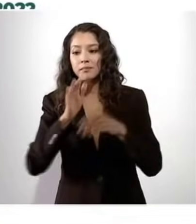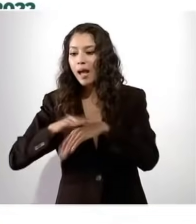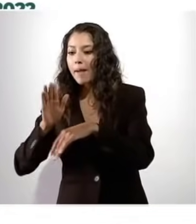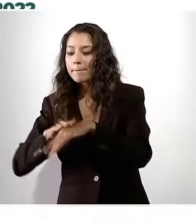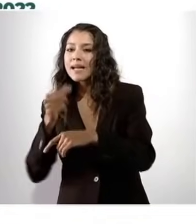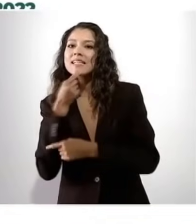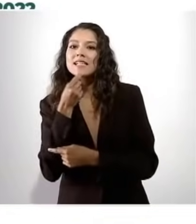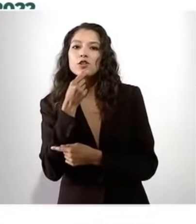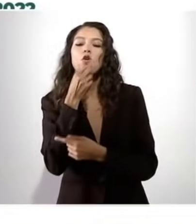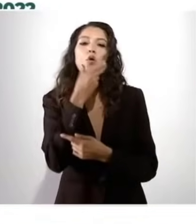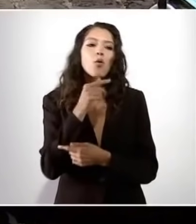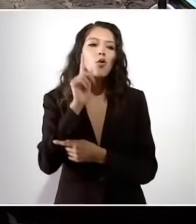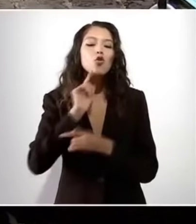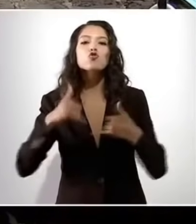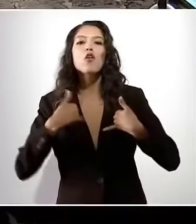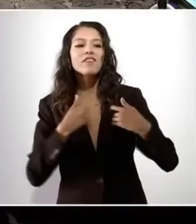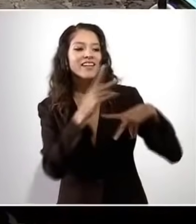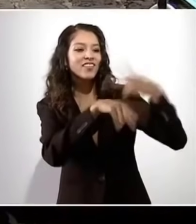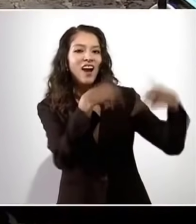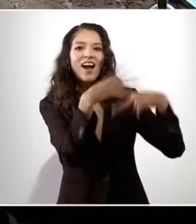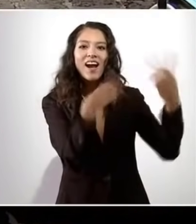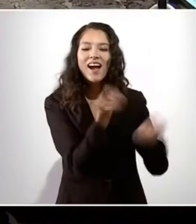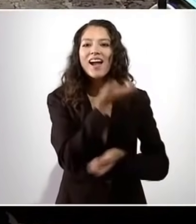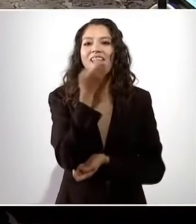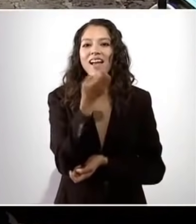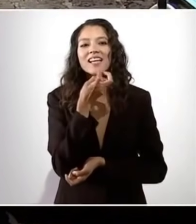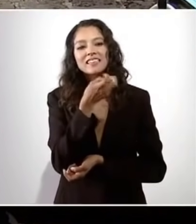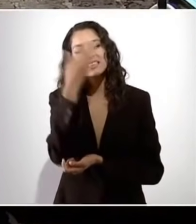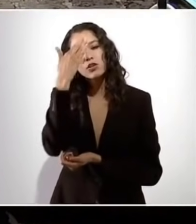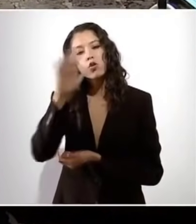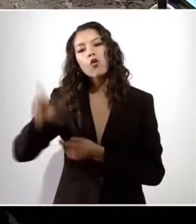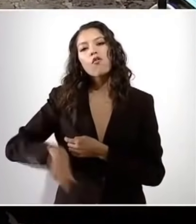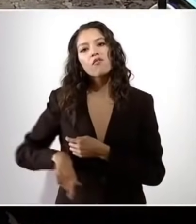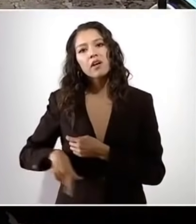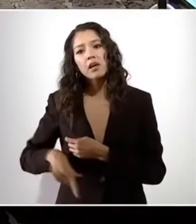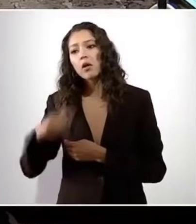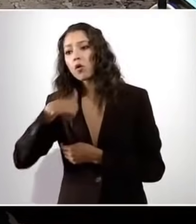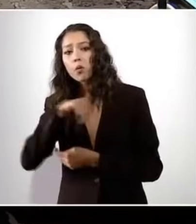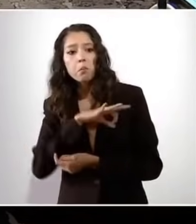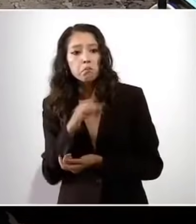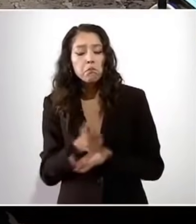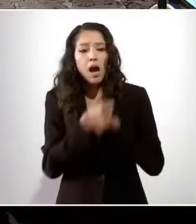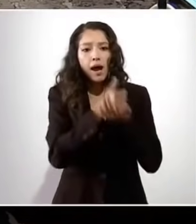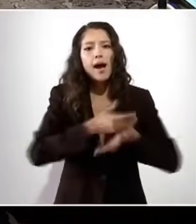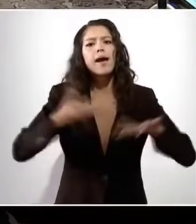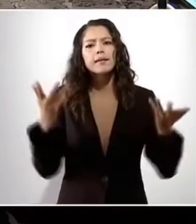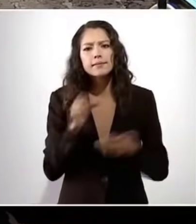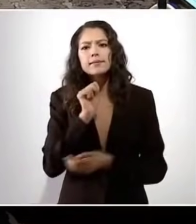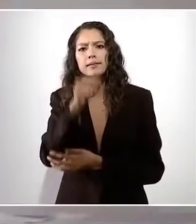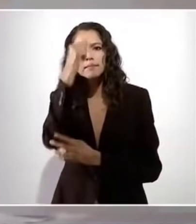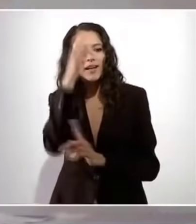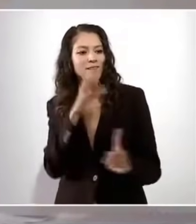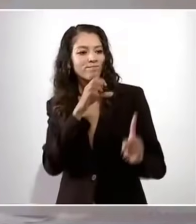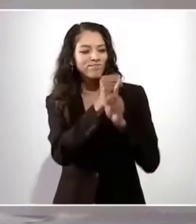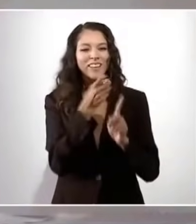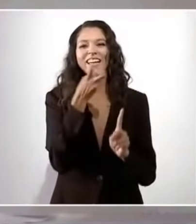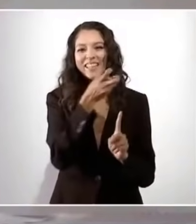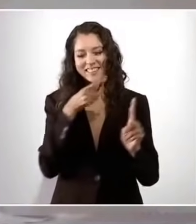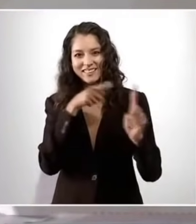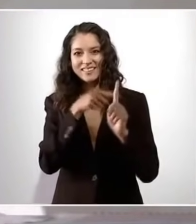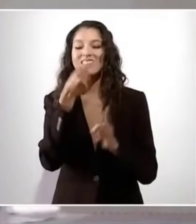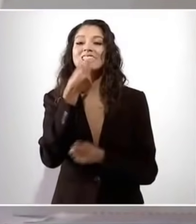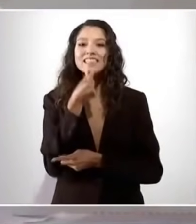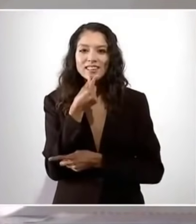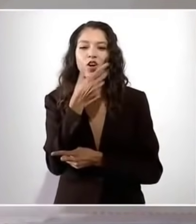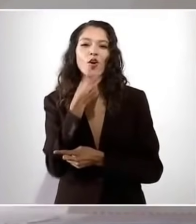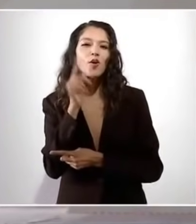niñas, adolescentes y jóvenes. Esté seguro, señor gobernador, que lo que esté de nuestra mano lo vamos a hacer para lograr esta meta y que todos nuestros niños y jóvenes